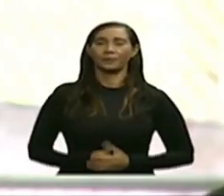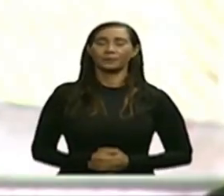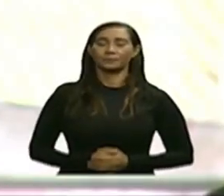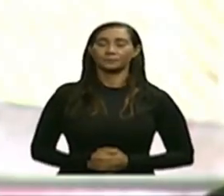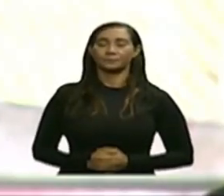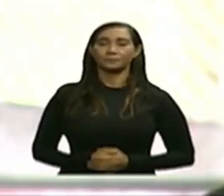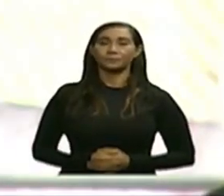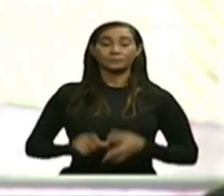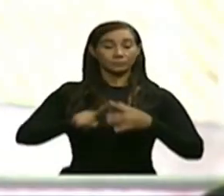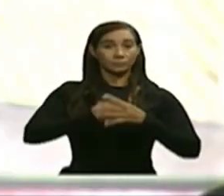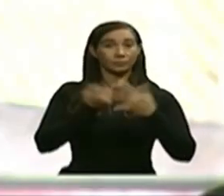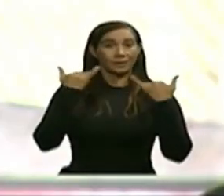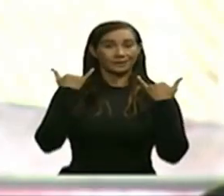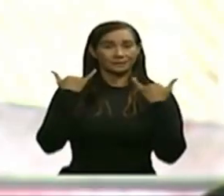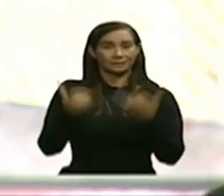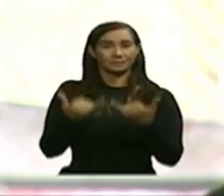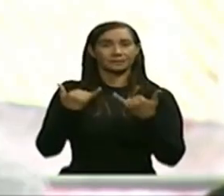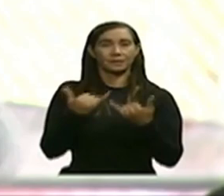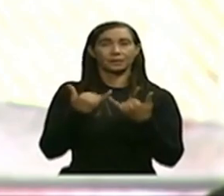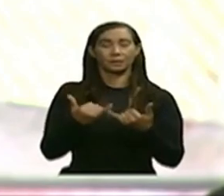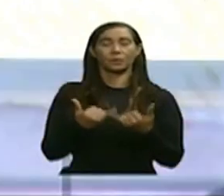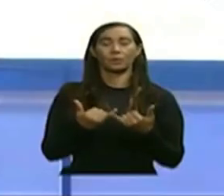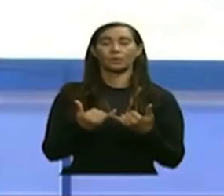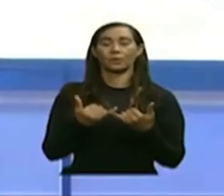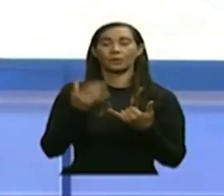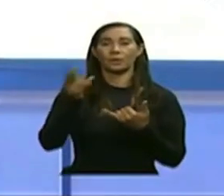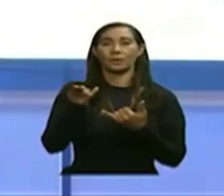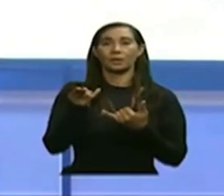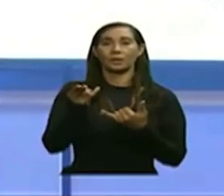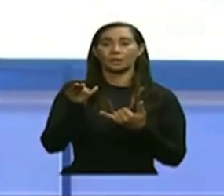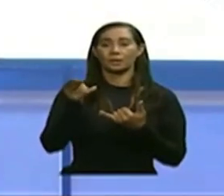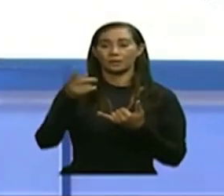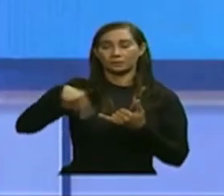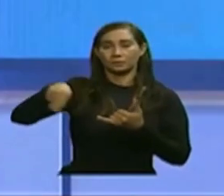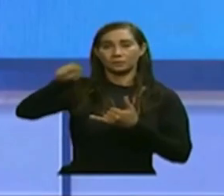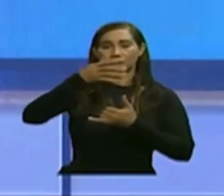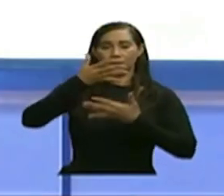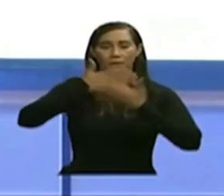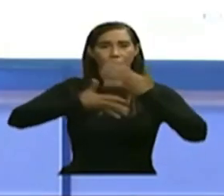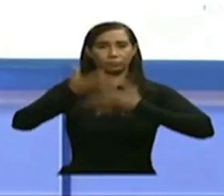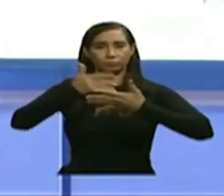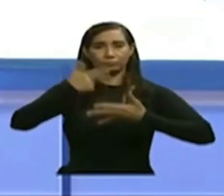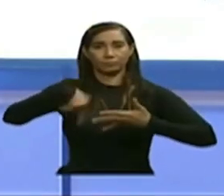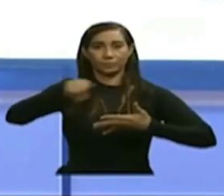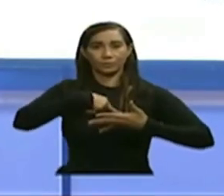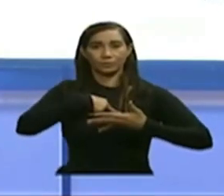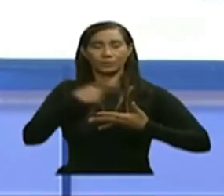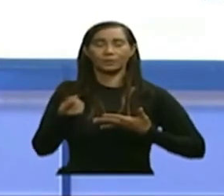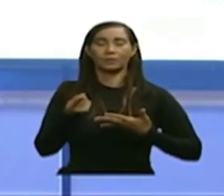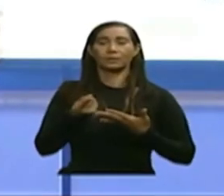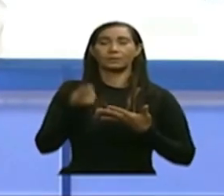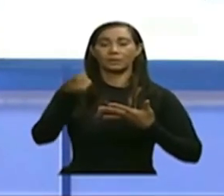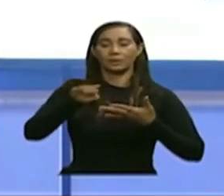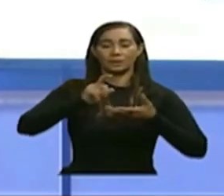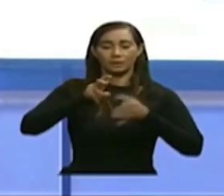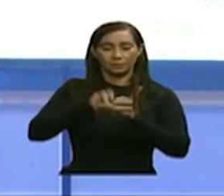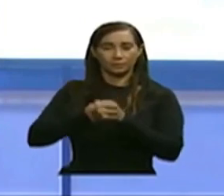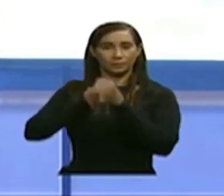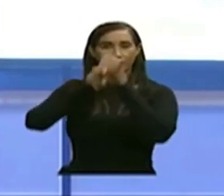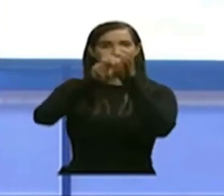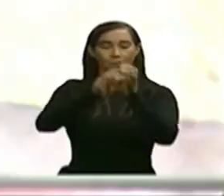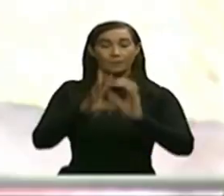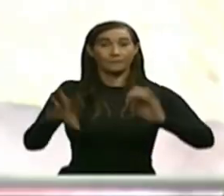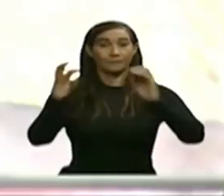Desde ahora, en esta unidad entre ustedes y nosotros, transportaremos a